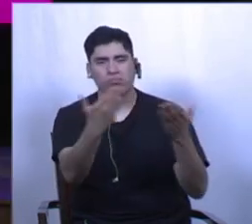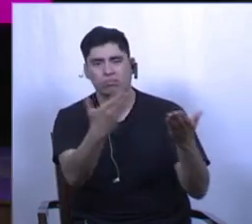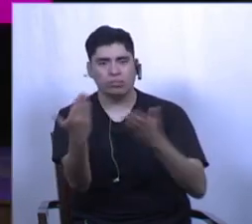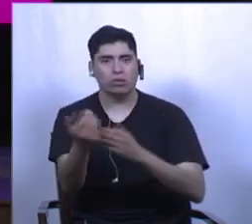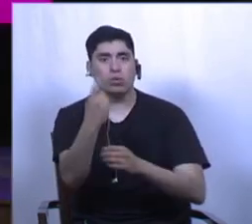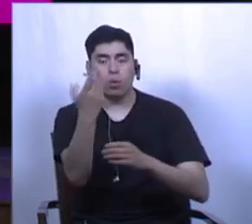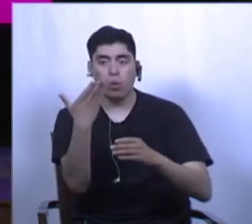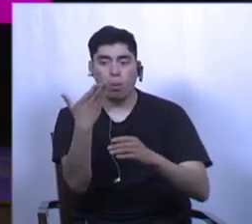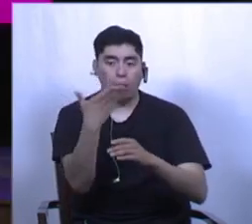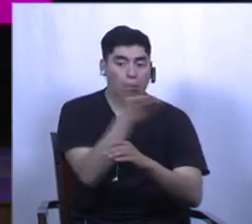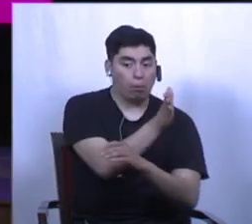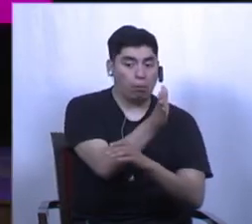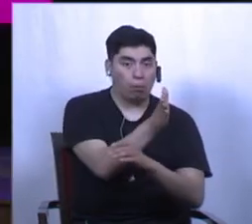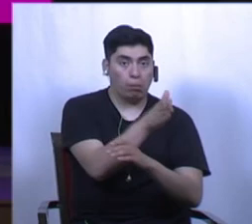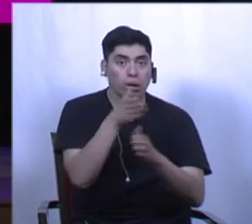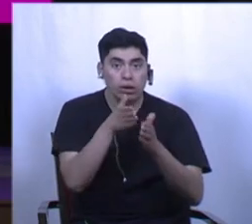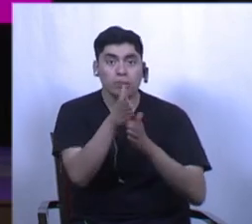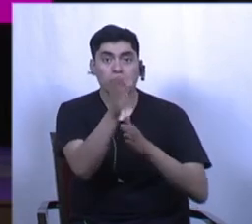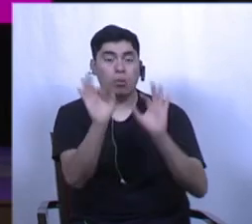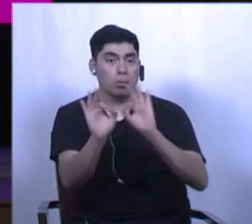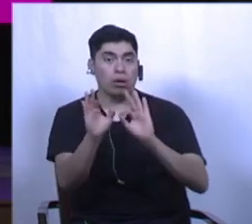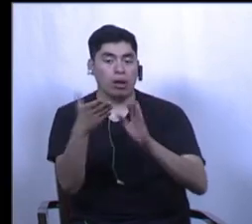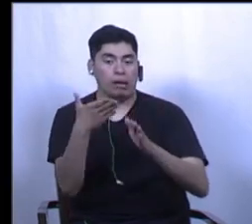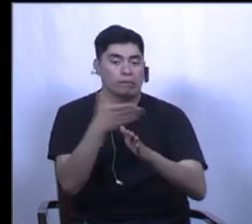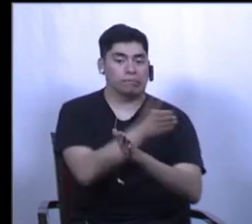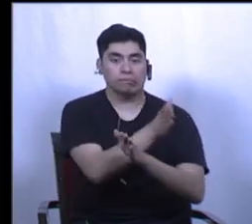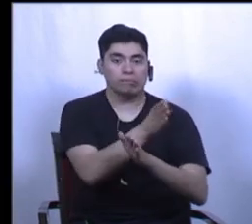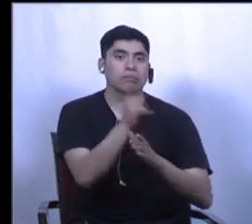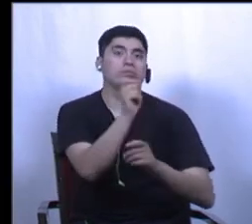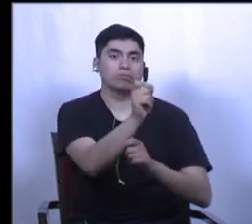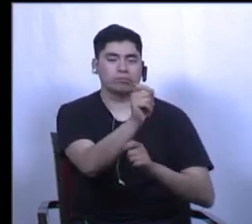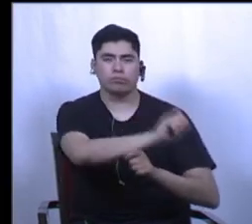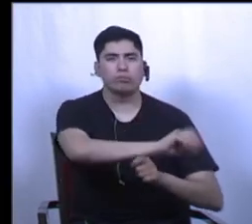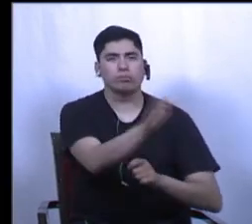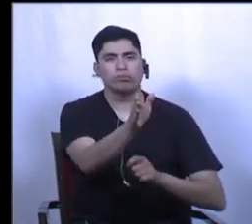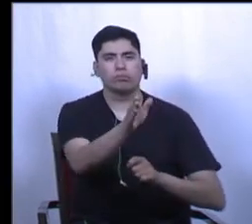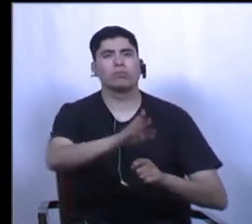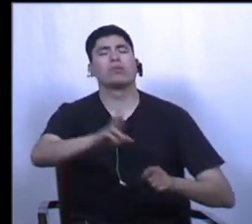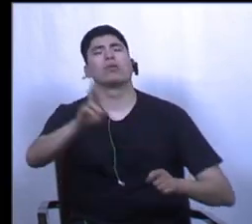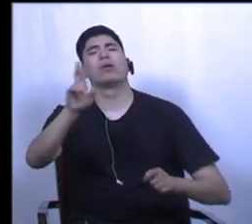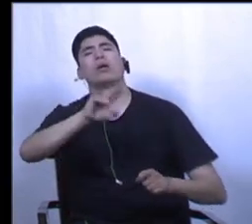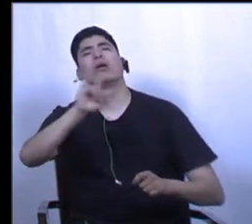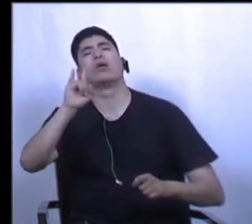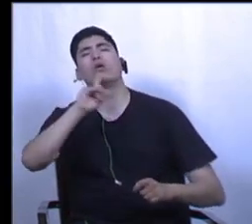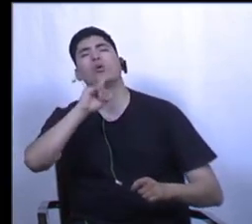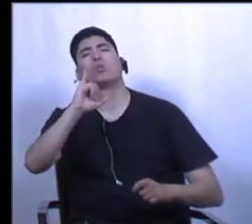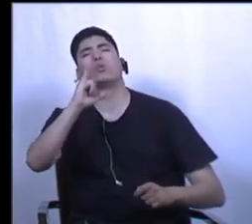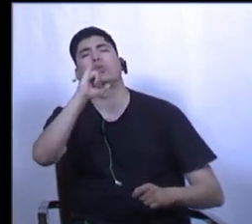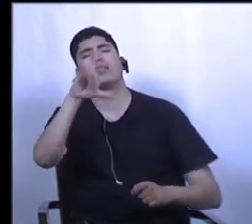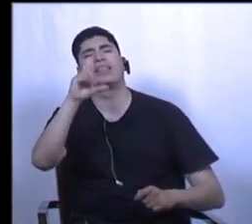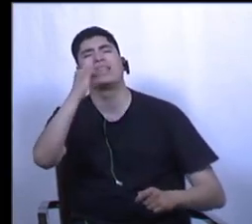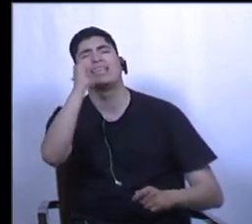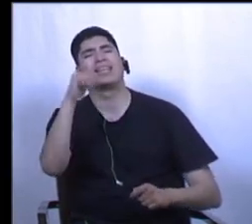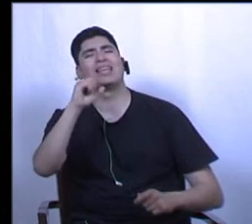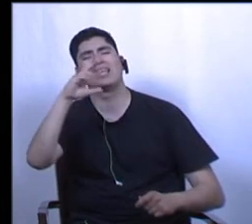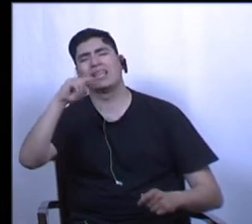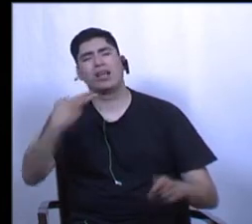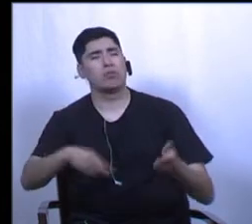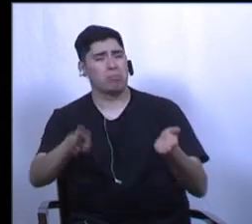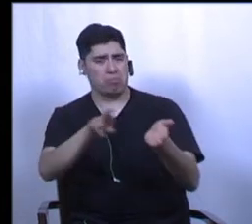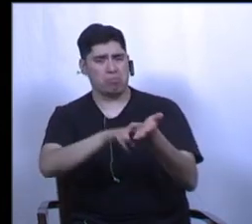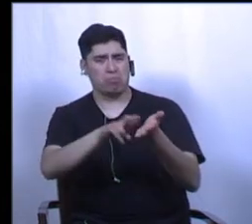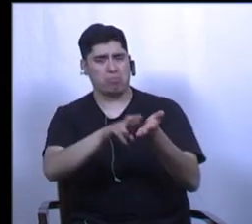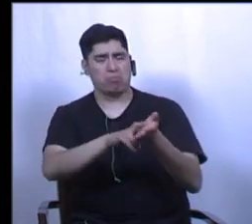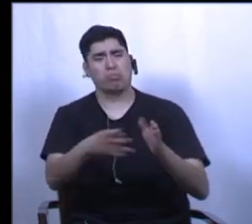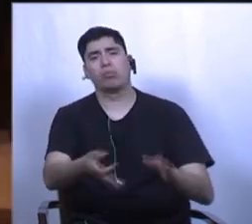un atajo y a través de lo que llamamos reutilización de medicamentos, ya medicamentos que existen